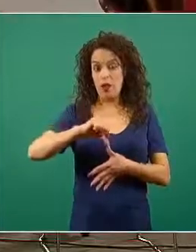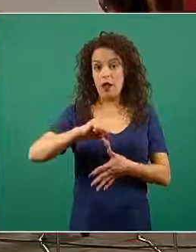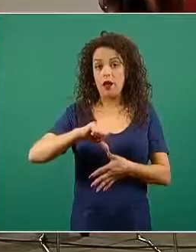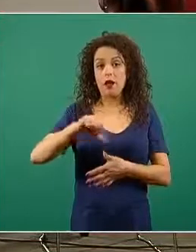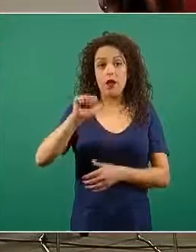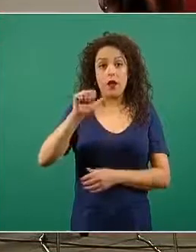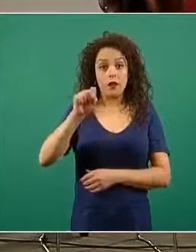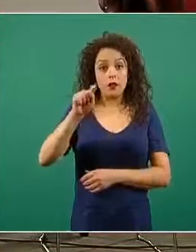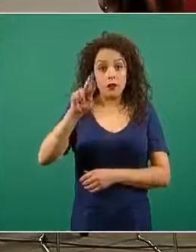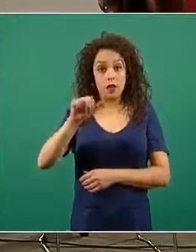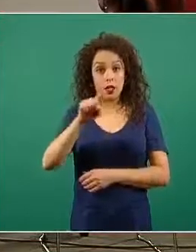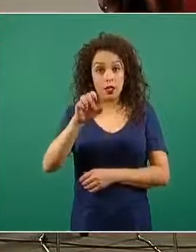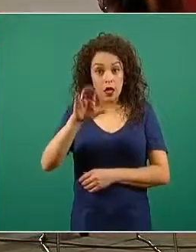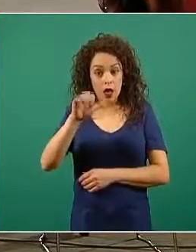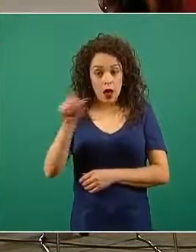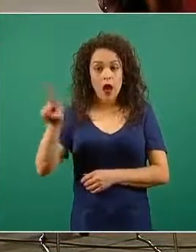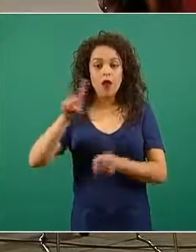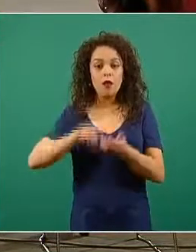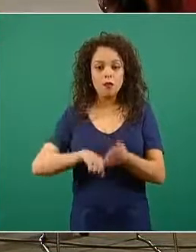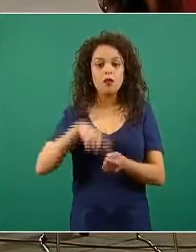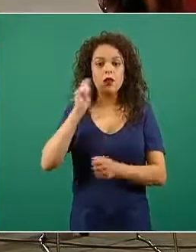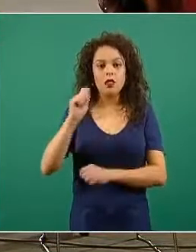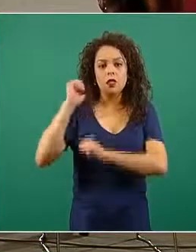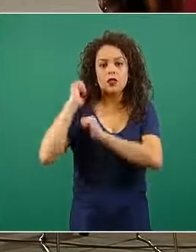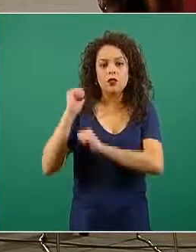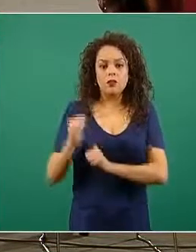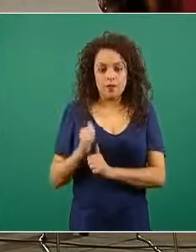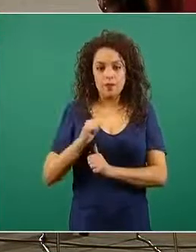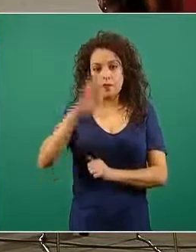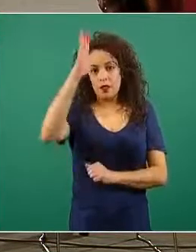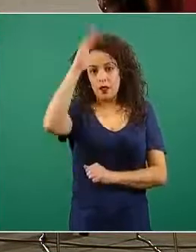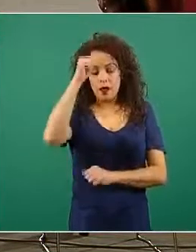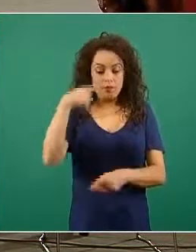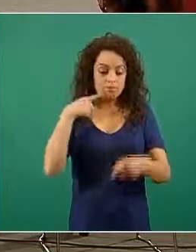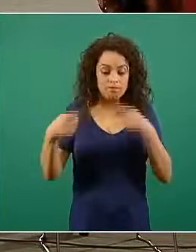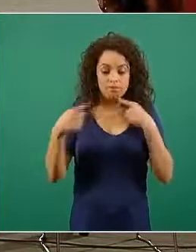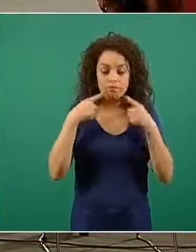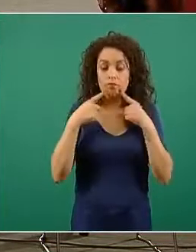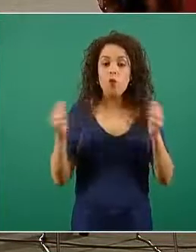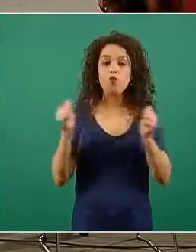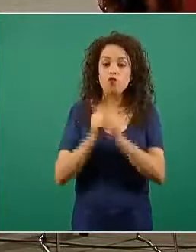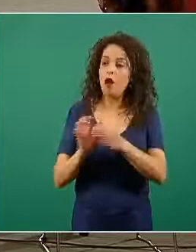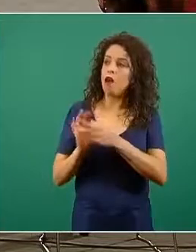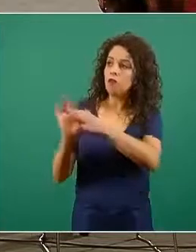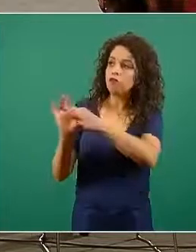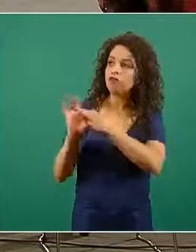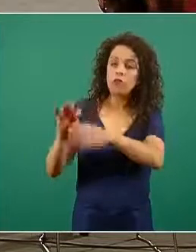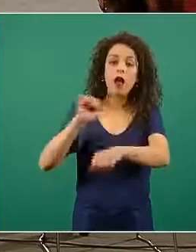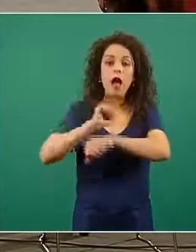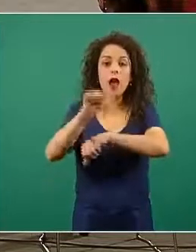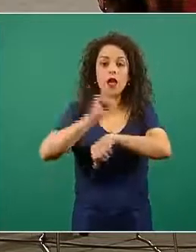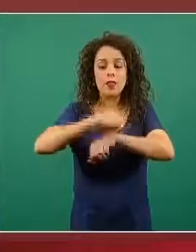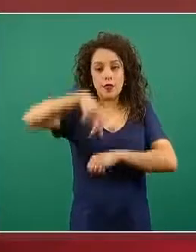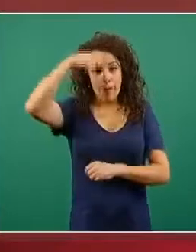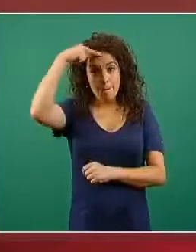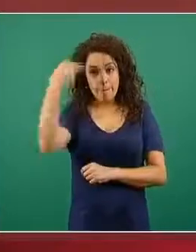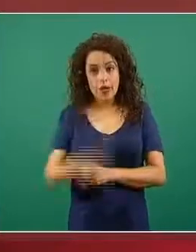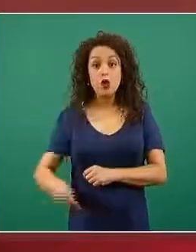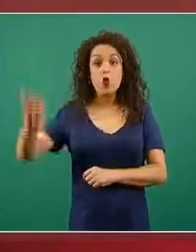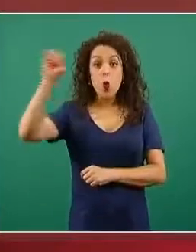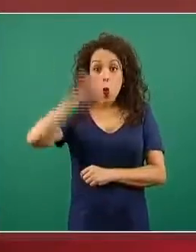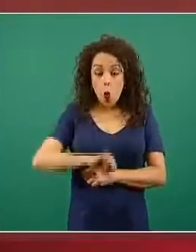a cargo de la operación que se pactó con la contribución de Argentina y de México. Hoy precisamente tuvimos una